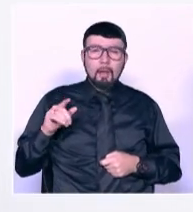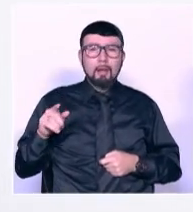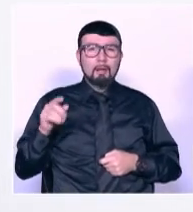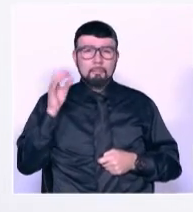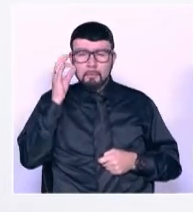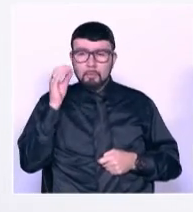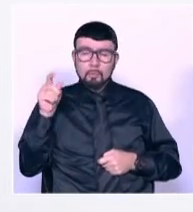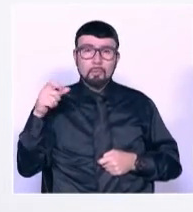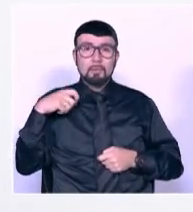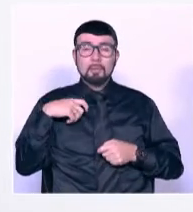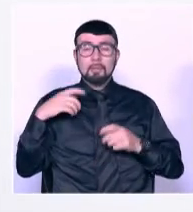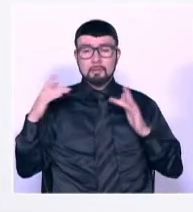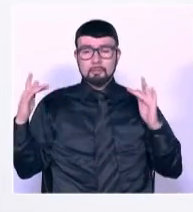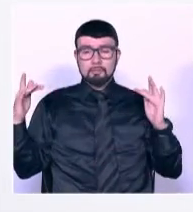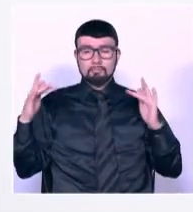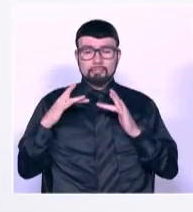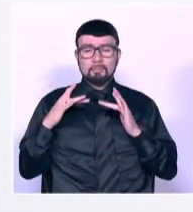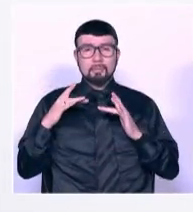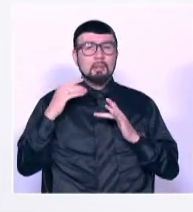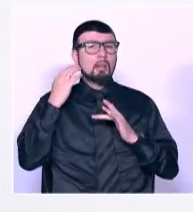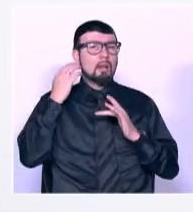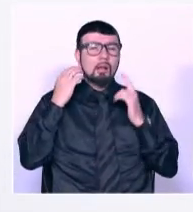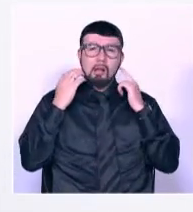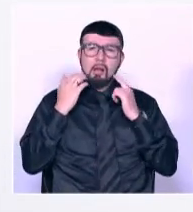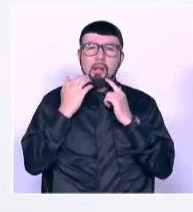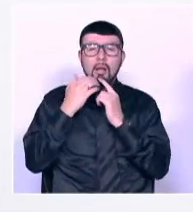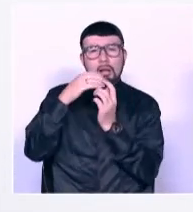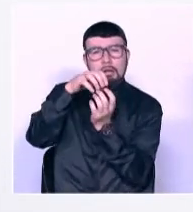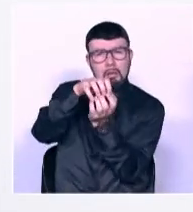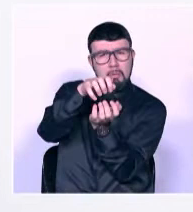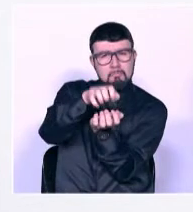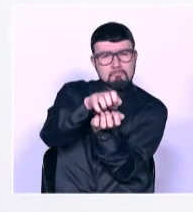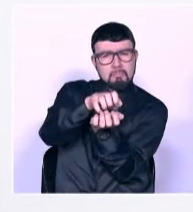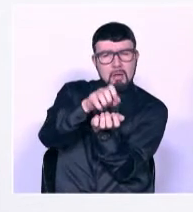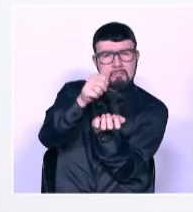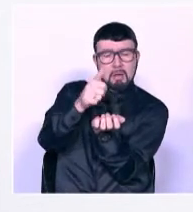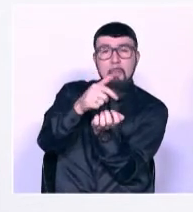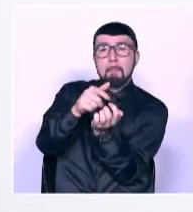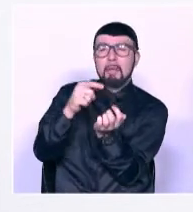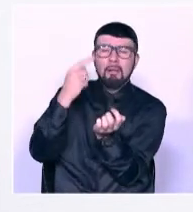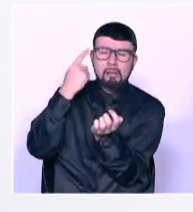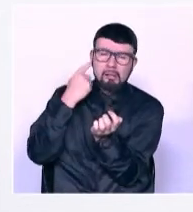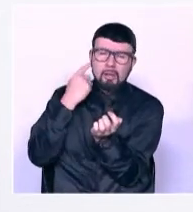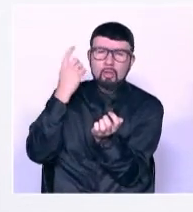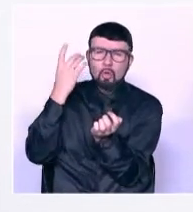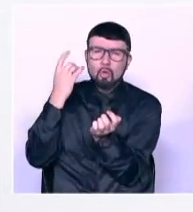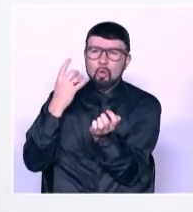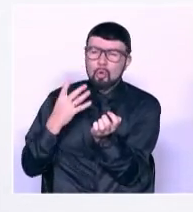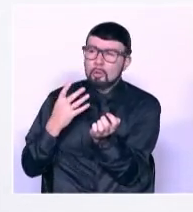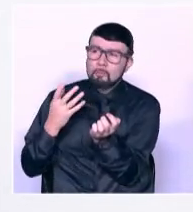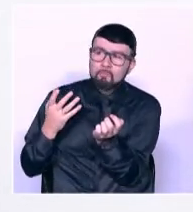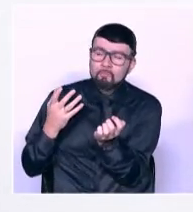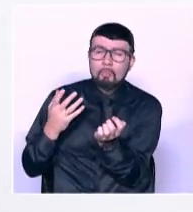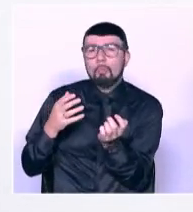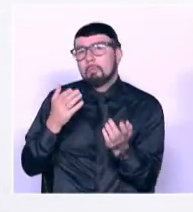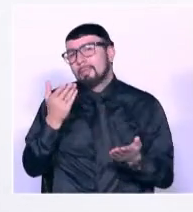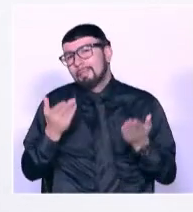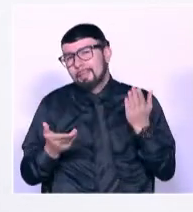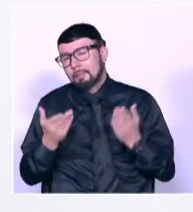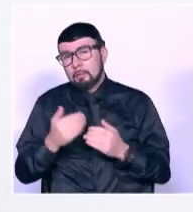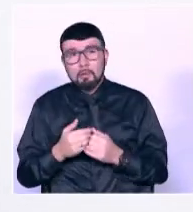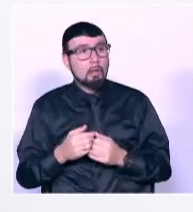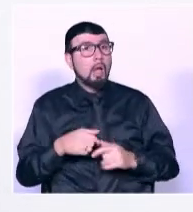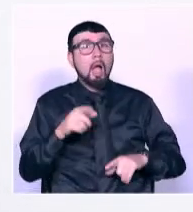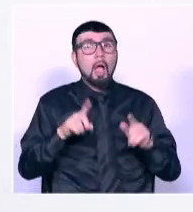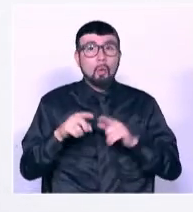oclusión alineados todos los dientes, pero el paciente tiene muchos dolores. Ahora hay unos tratamientos de